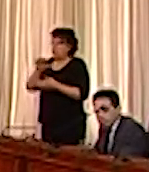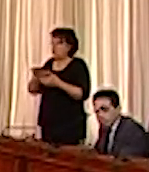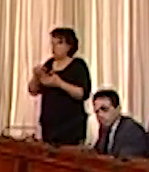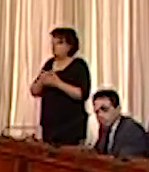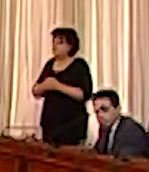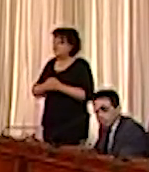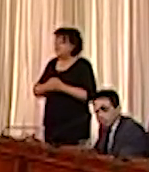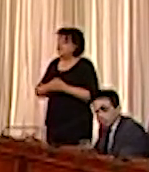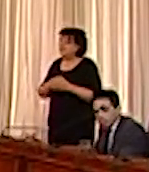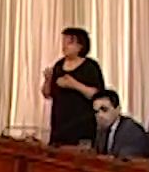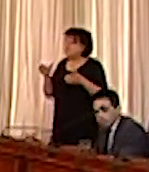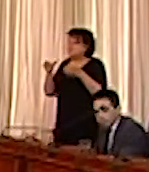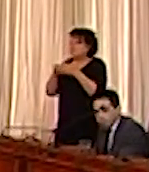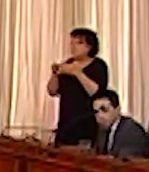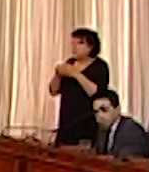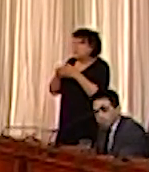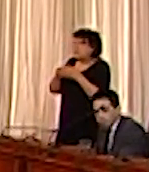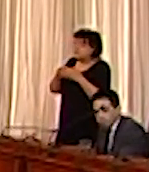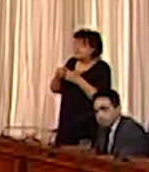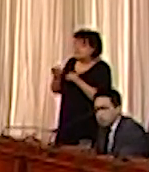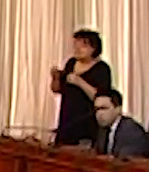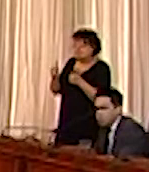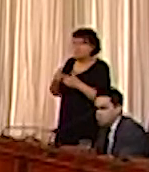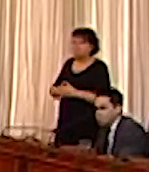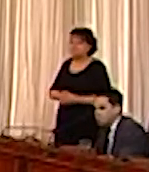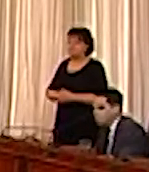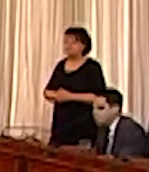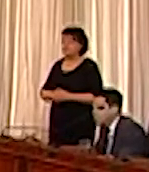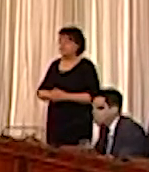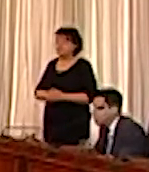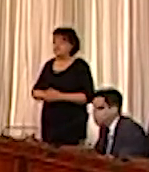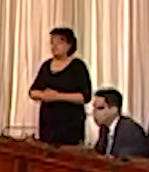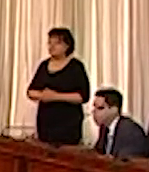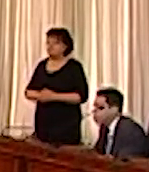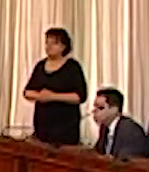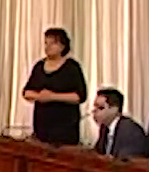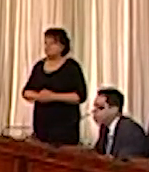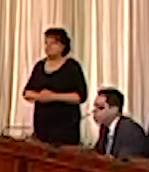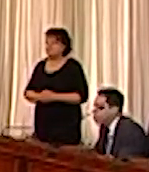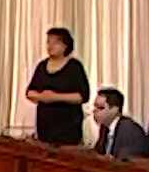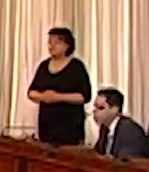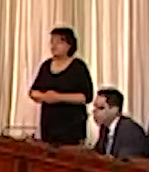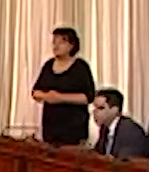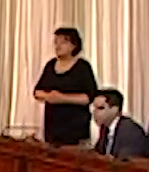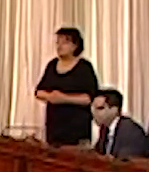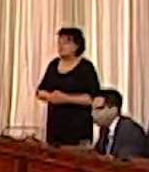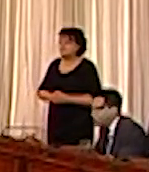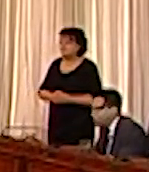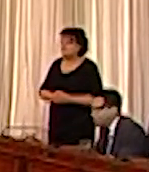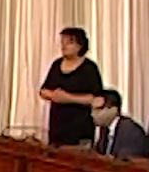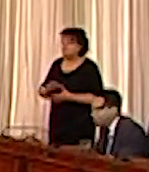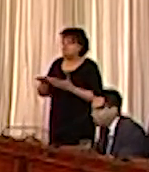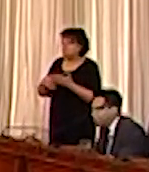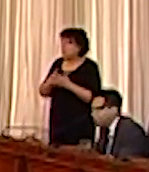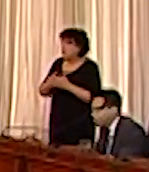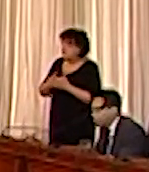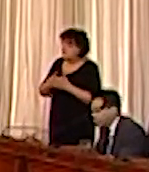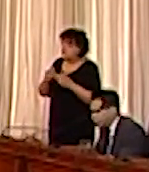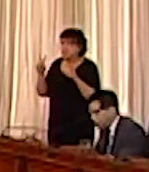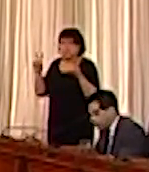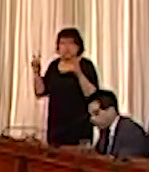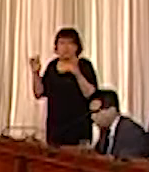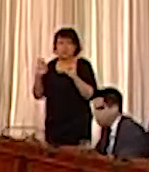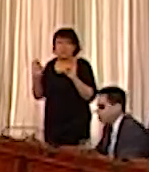consejo municipal quisiera tener mayor información al respecto es todo señal cat bueno teniendo más temas en la